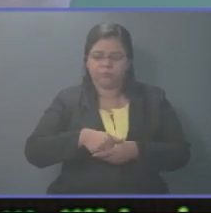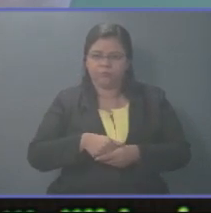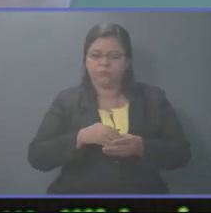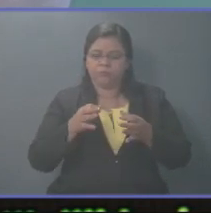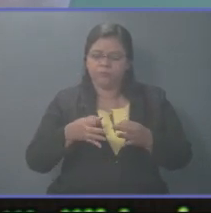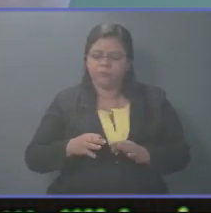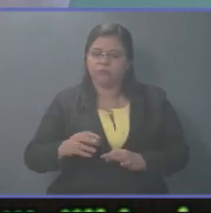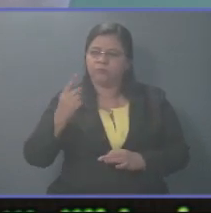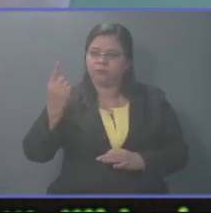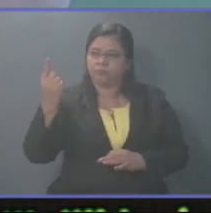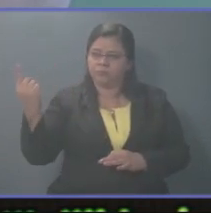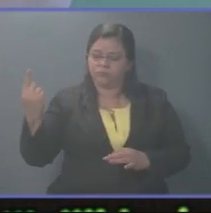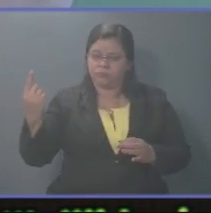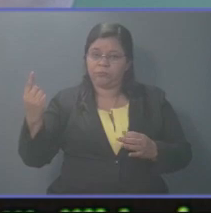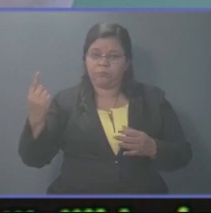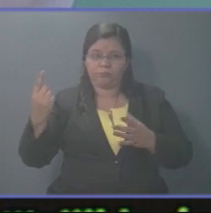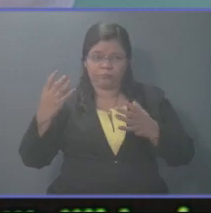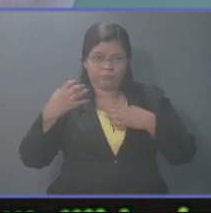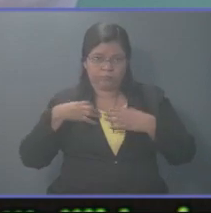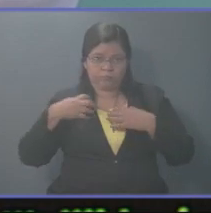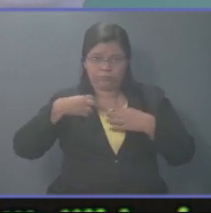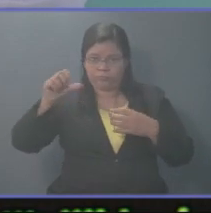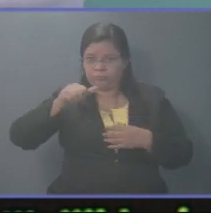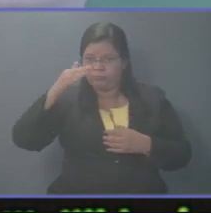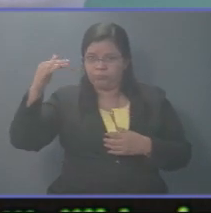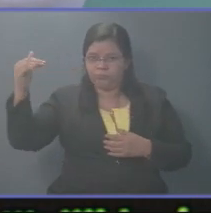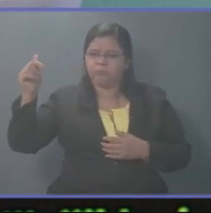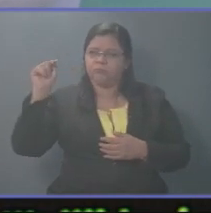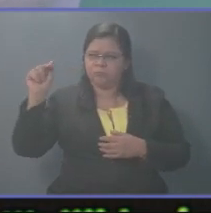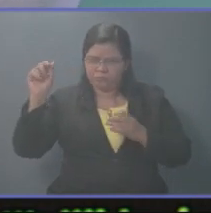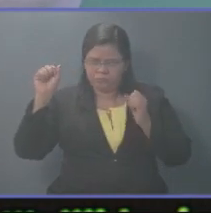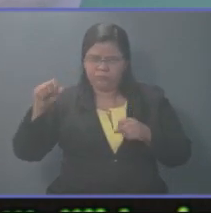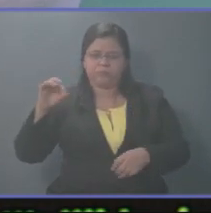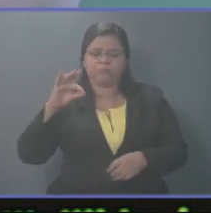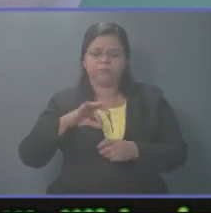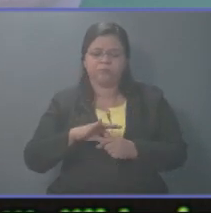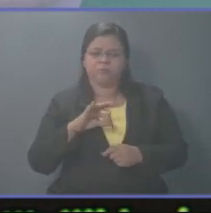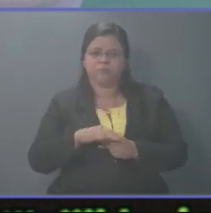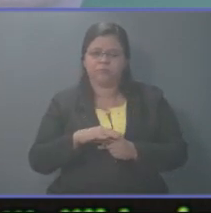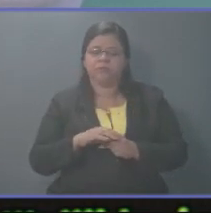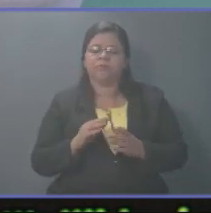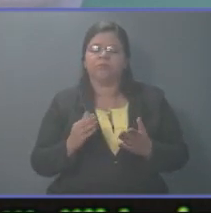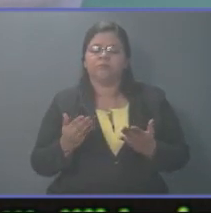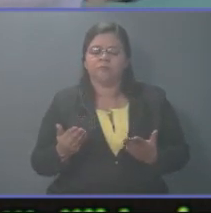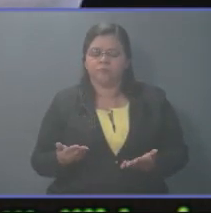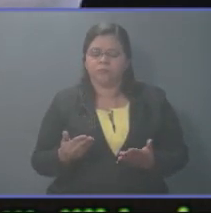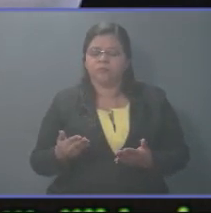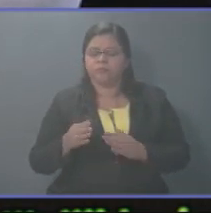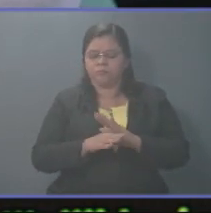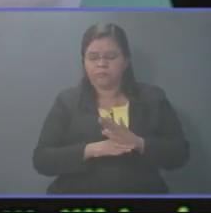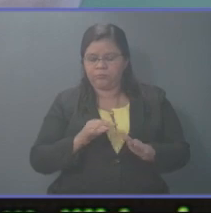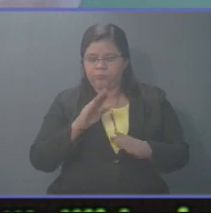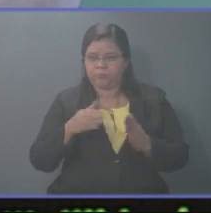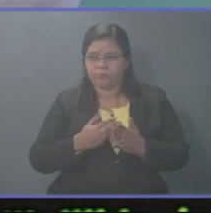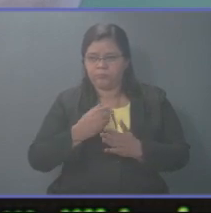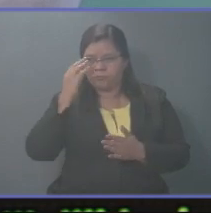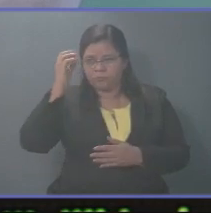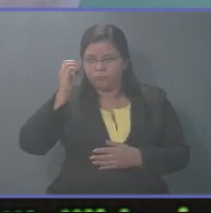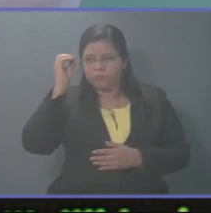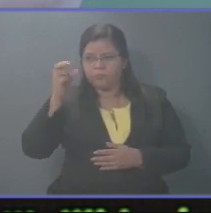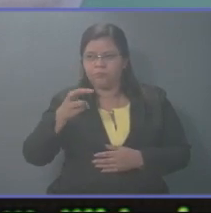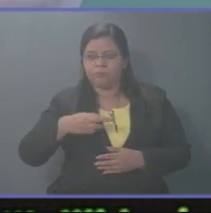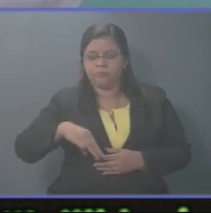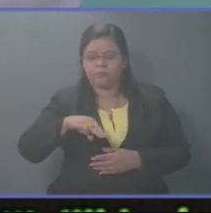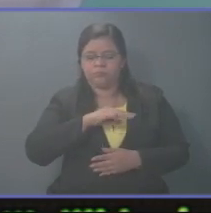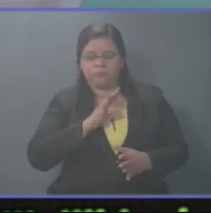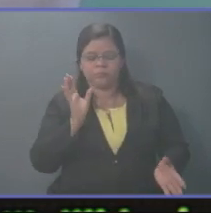los compatriotas residentes en el extranjero ejerzan su derecho al sufragio, para lo cual se basa en la opinión brindada por el Ministerio